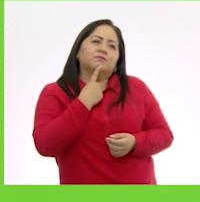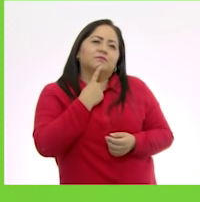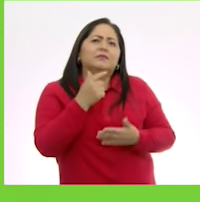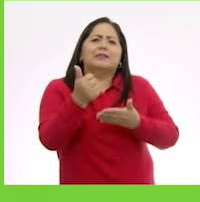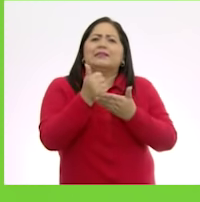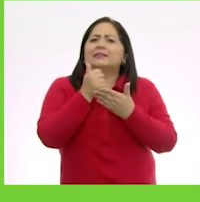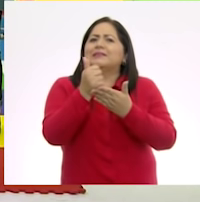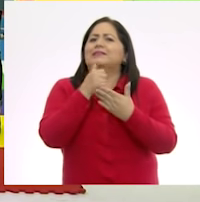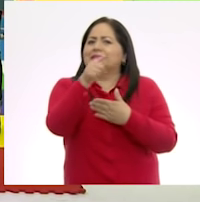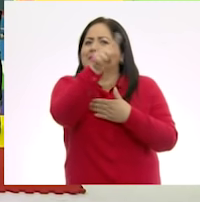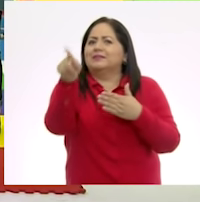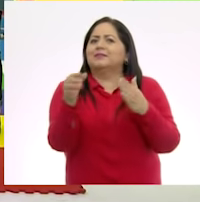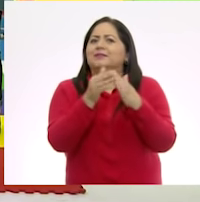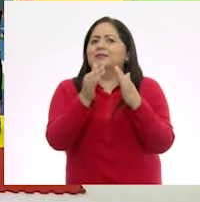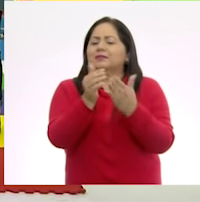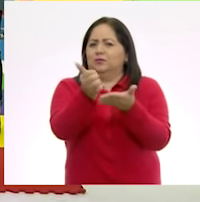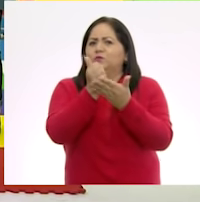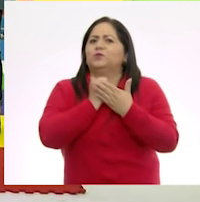ayúdenos ahí en casa.